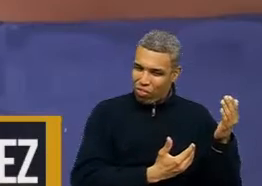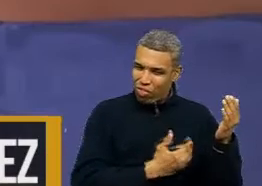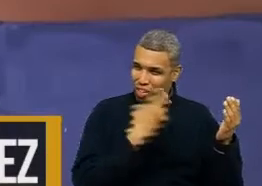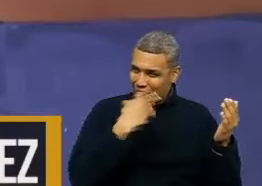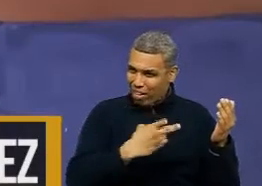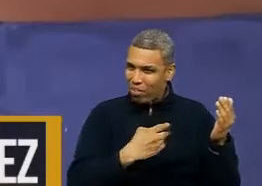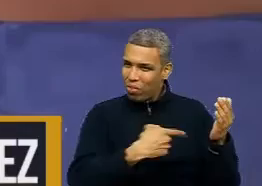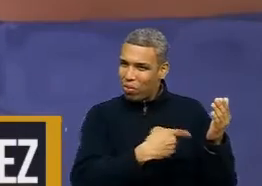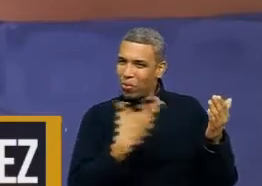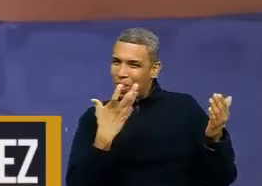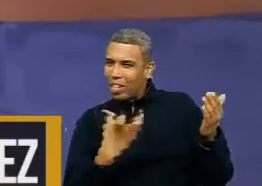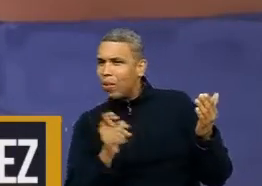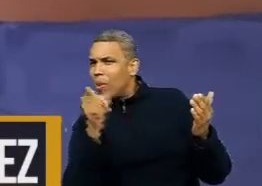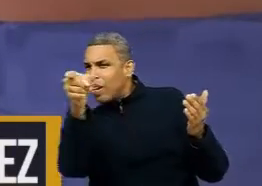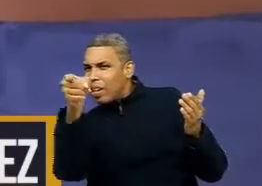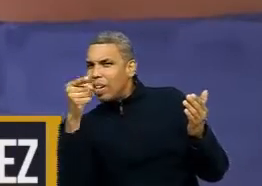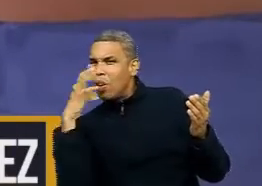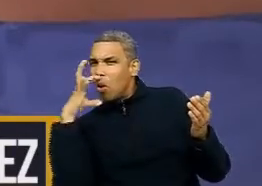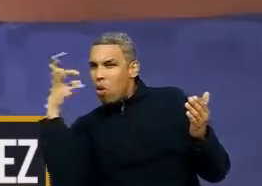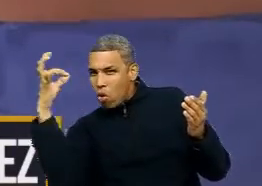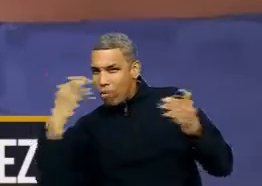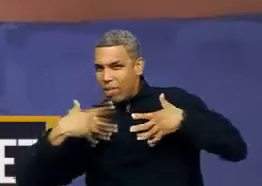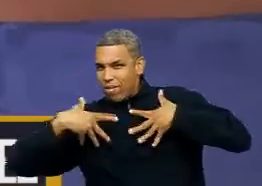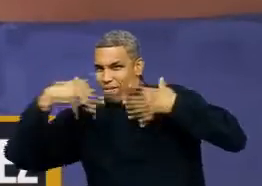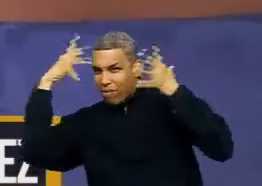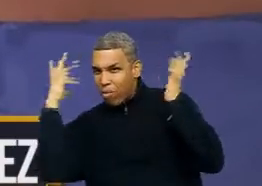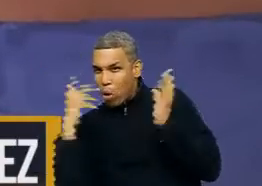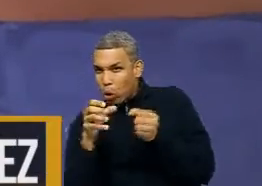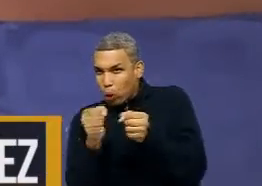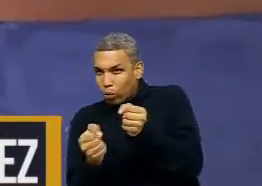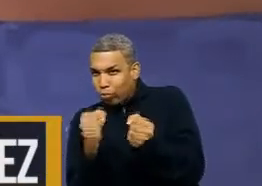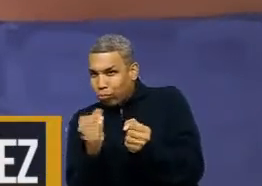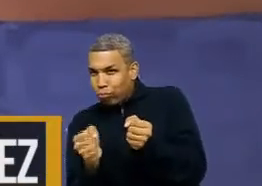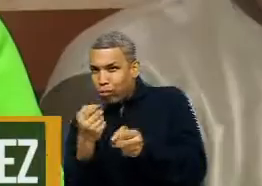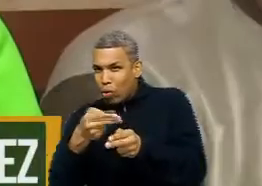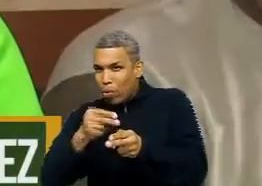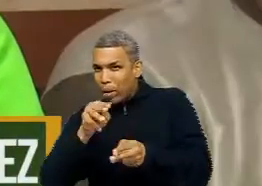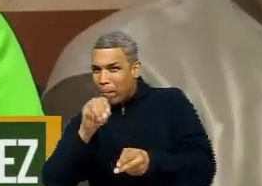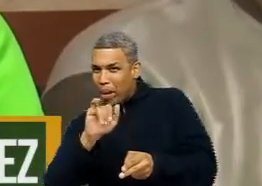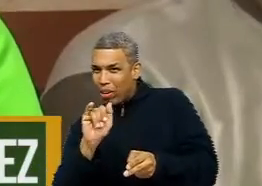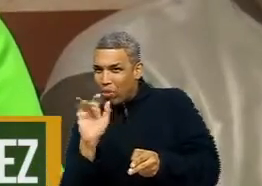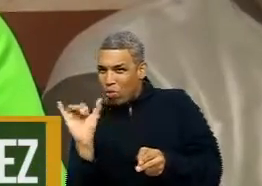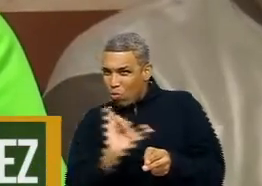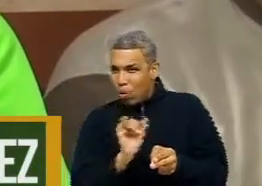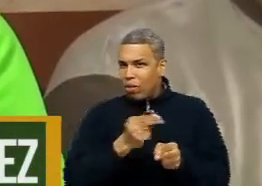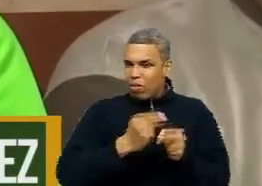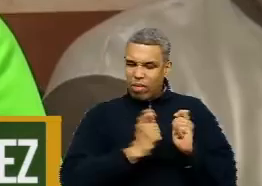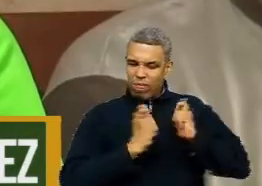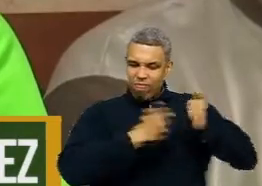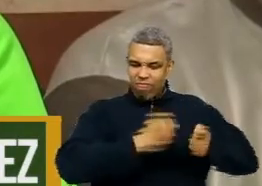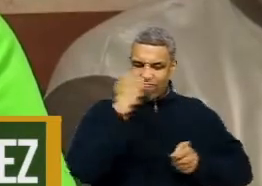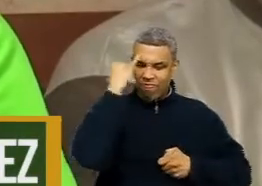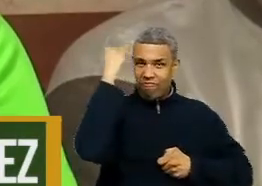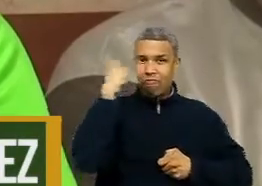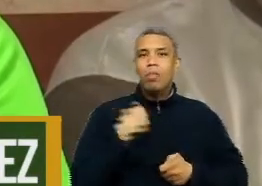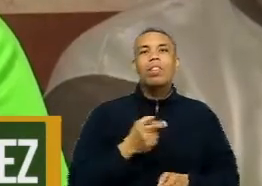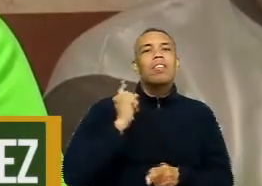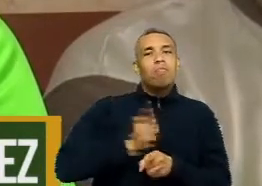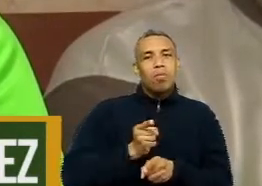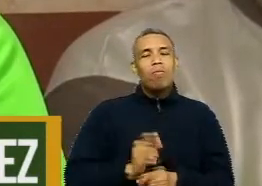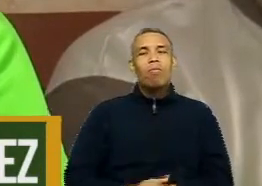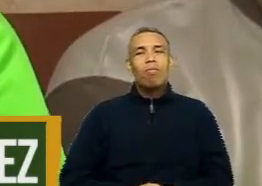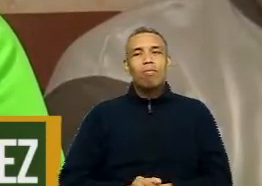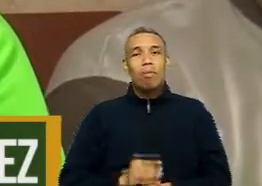digamos, un hijo, el primer nombre que voy a colocar es Michael Knight. Felices, estamos muy dichosos, y gracias a